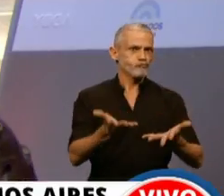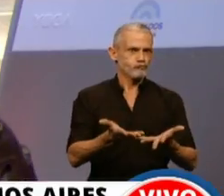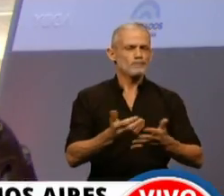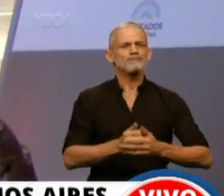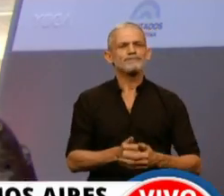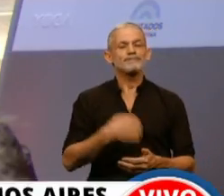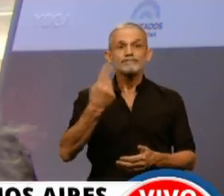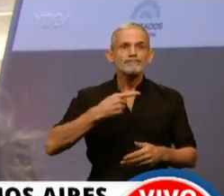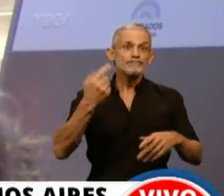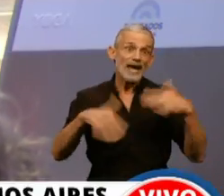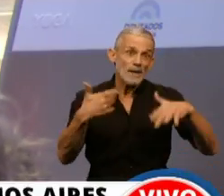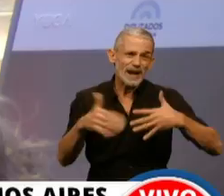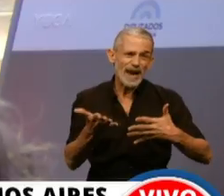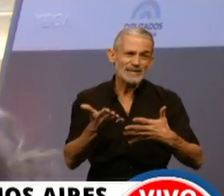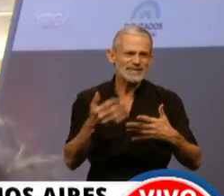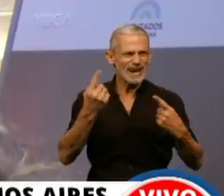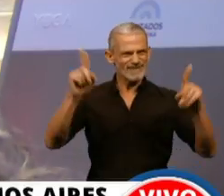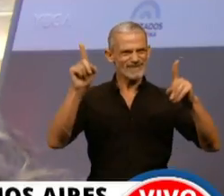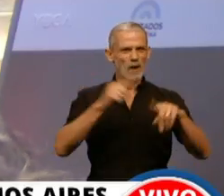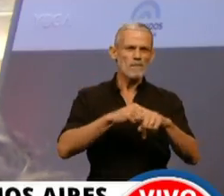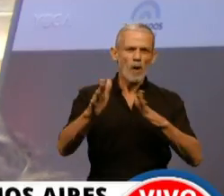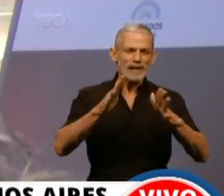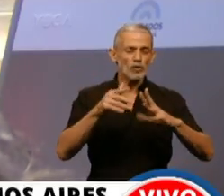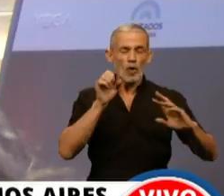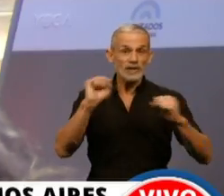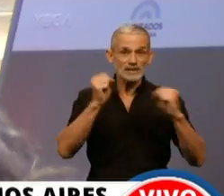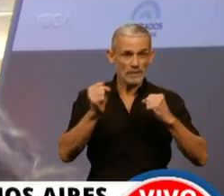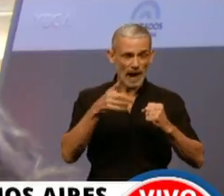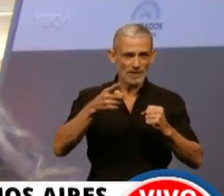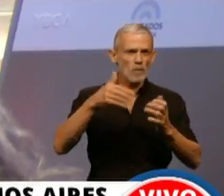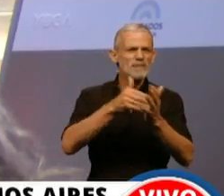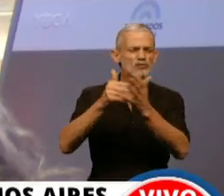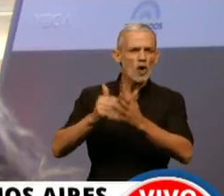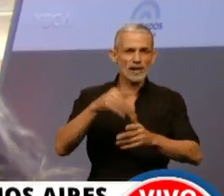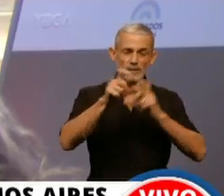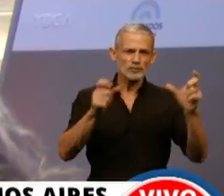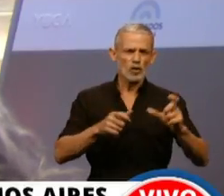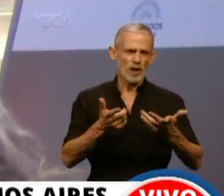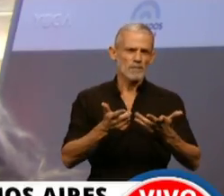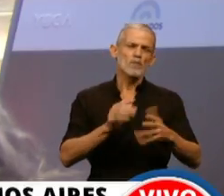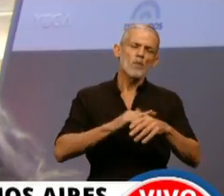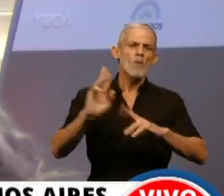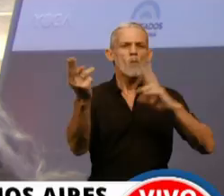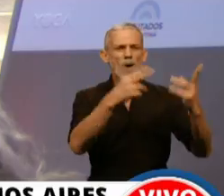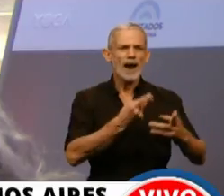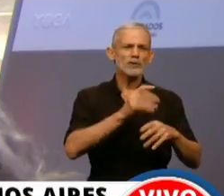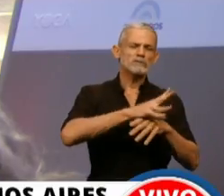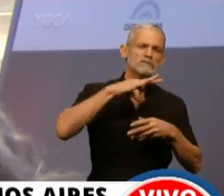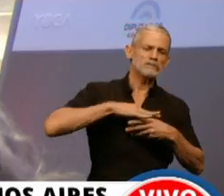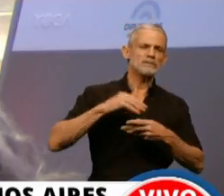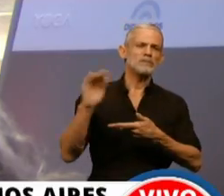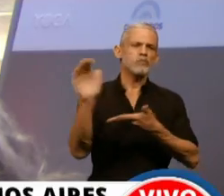estamos en una emergencia una excepcionalidad una desesperación de millones por los muertos los contagios no hay vacuna